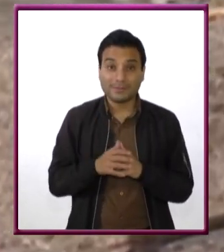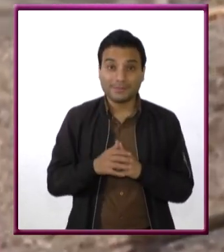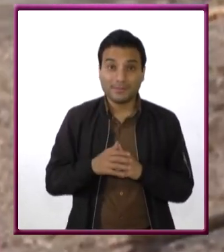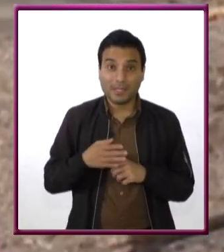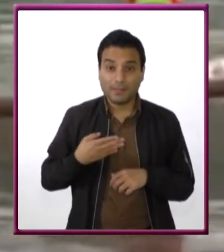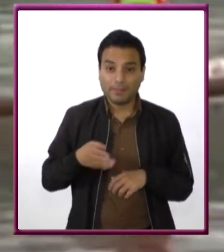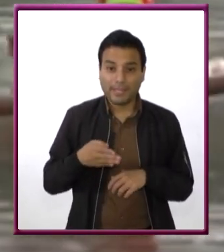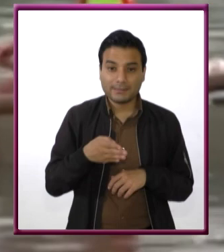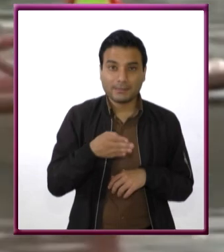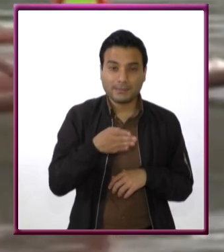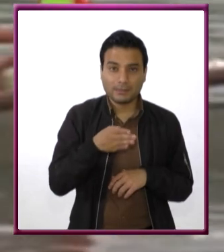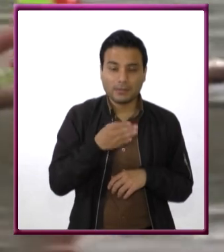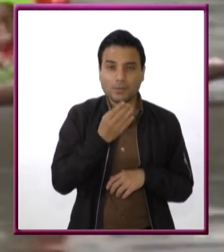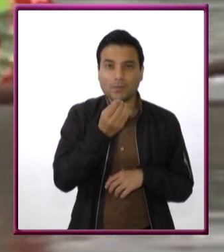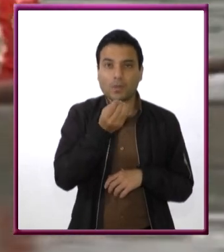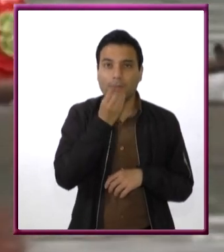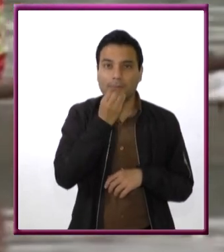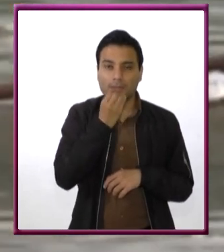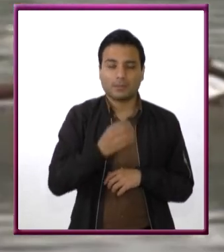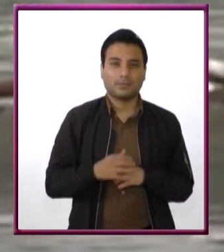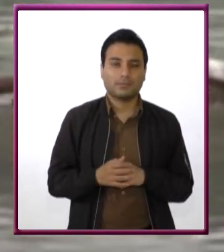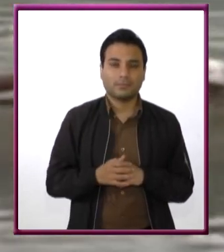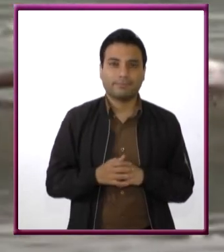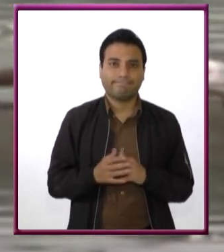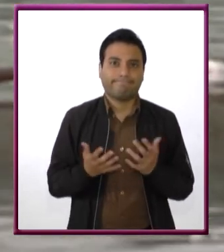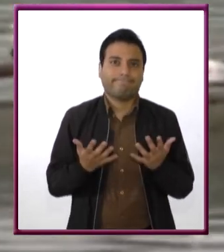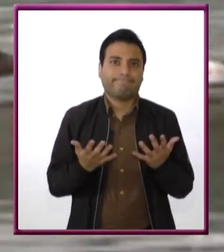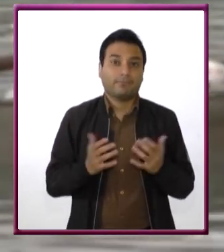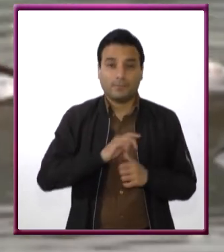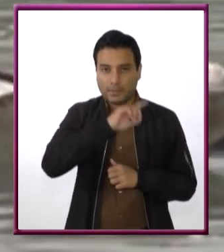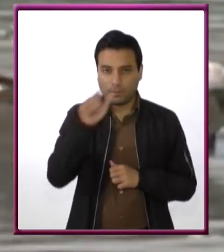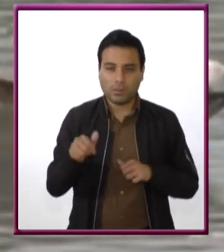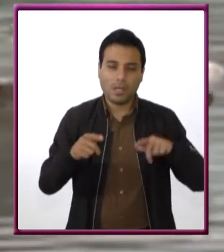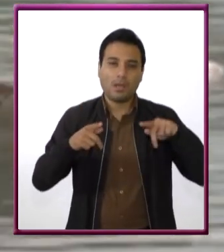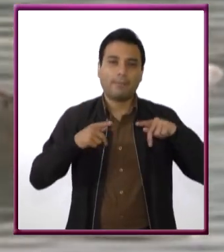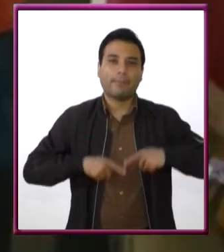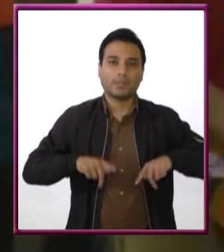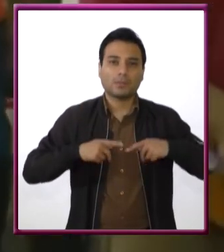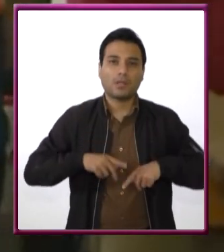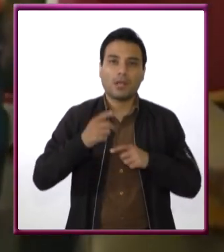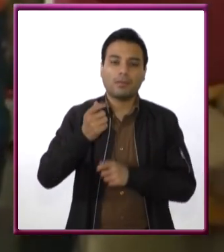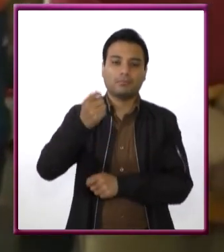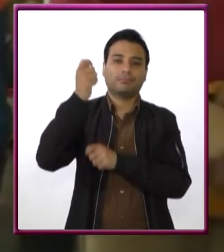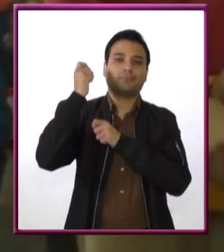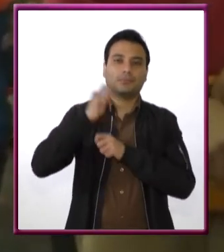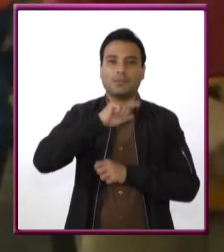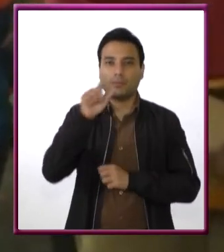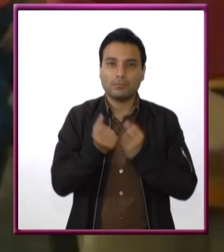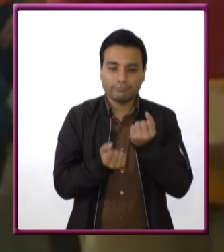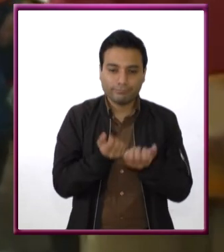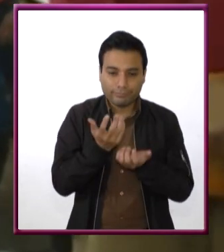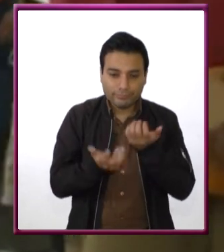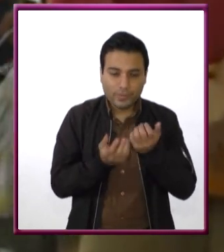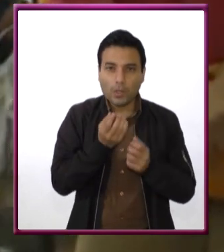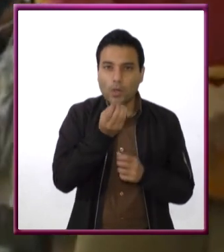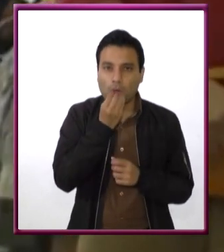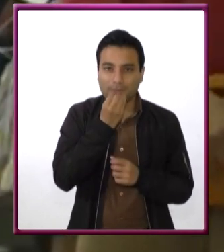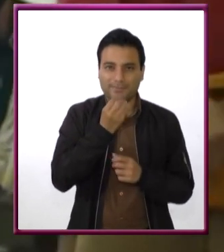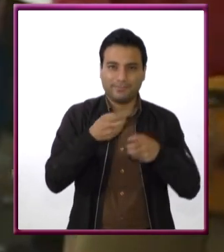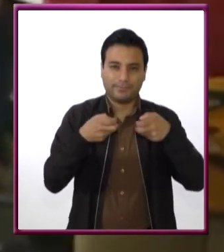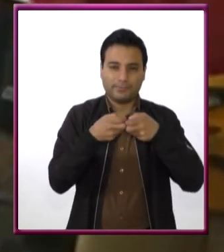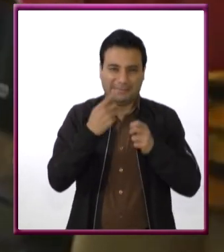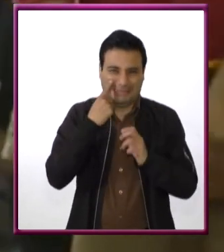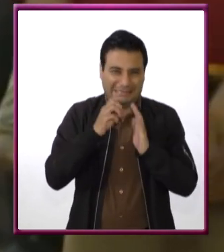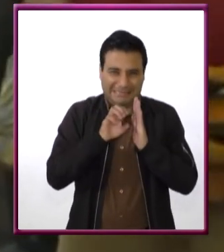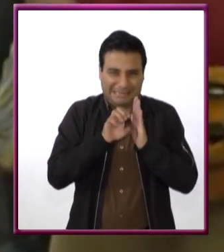los animales marinos y finalmente nos los comemos nosotros. O sea, no solo vamos a encontrar, si hiciéramos pruebas en